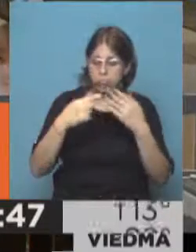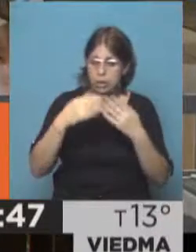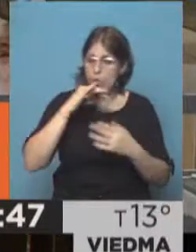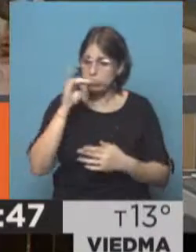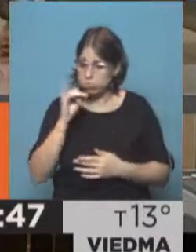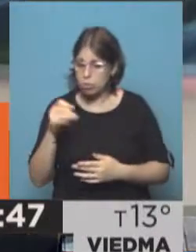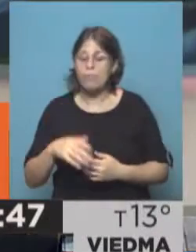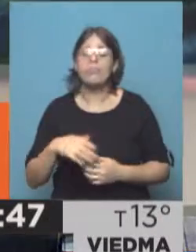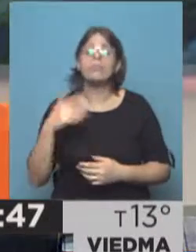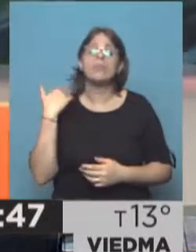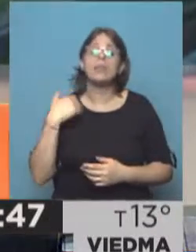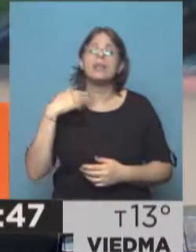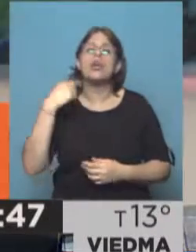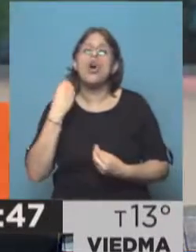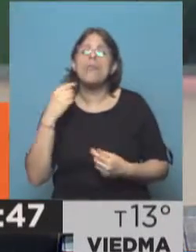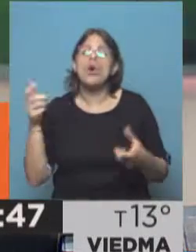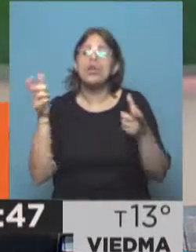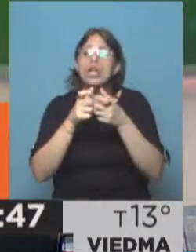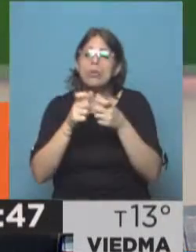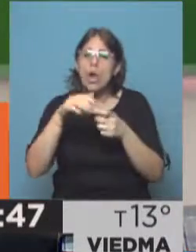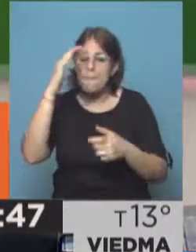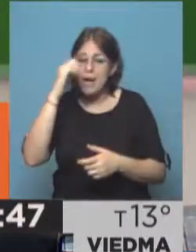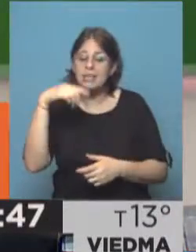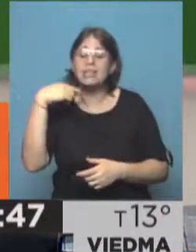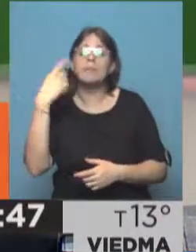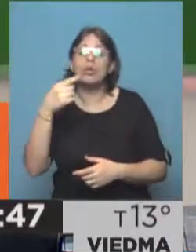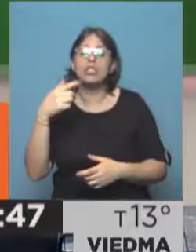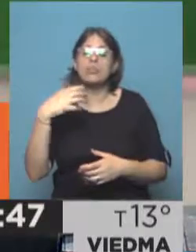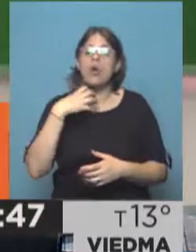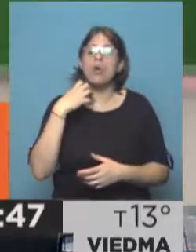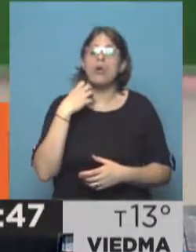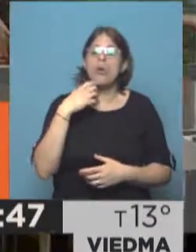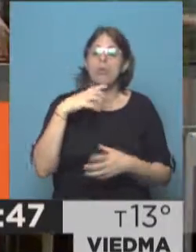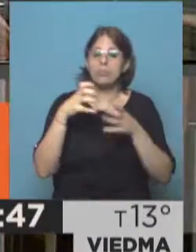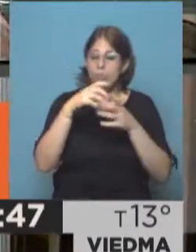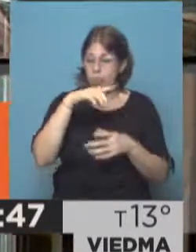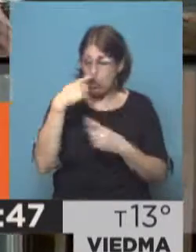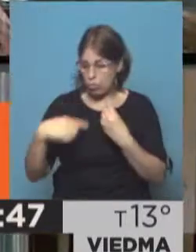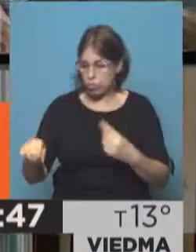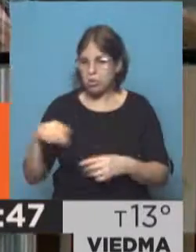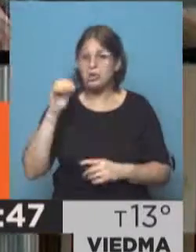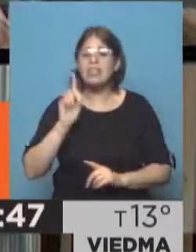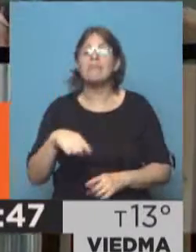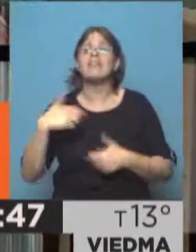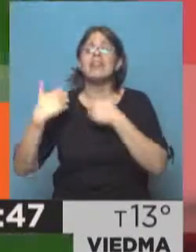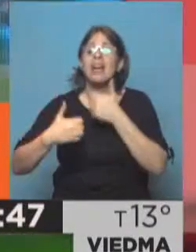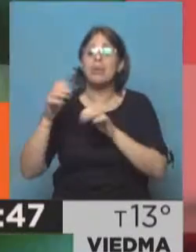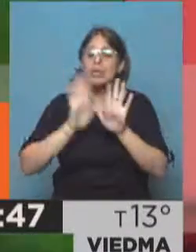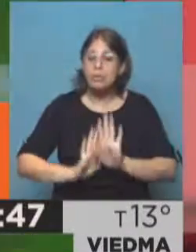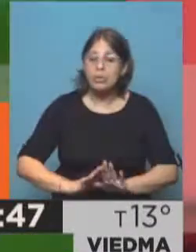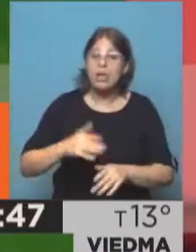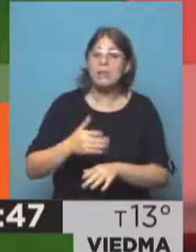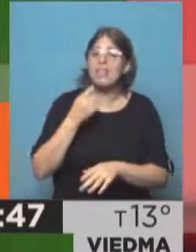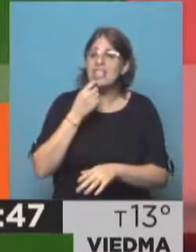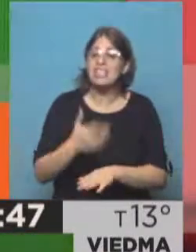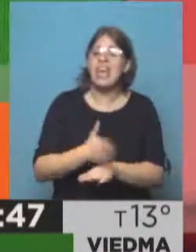sigue esto? Porque ahora se reúne el martes las otras divisionales. Consideramos una cosa, que ¿sí? también se armó un campeonato con la incertidumbre de no saber hasta una semana antes